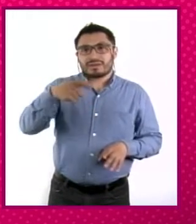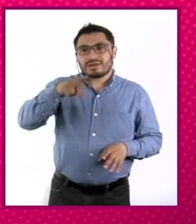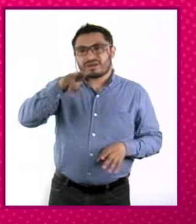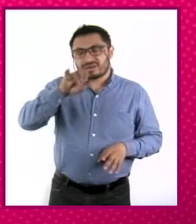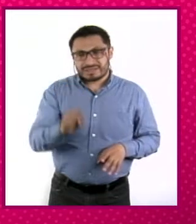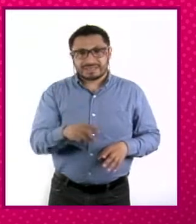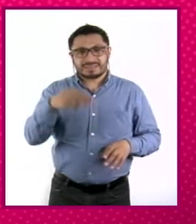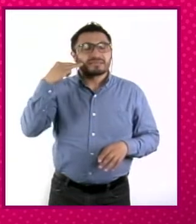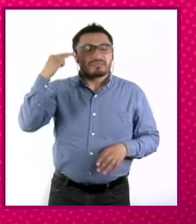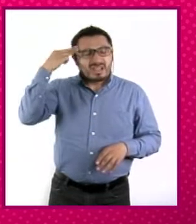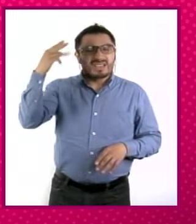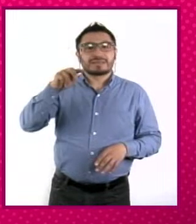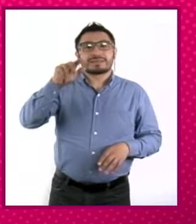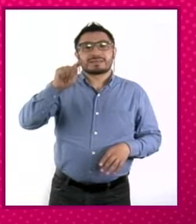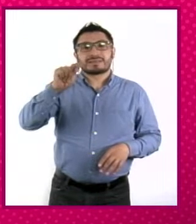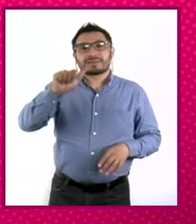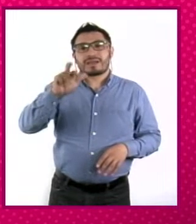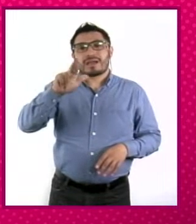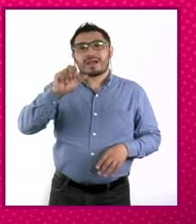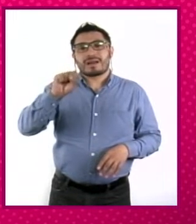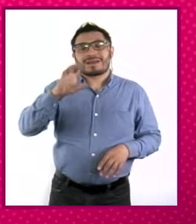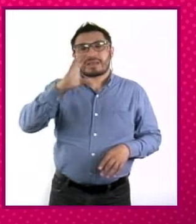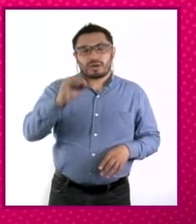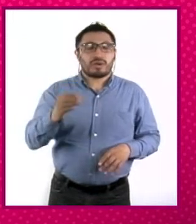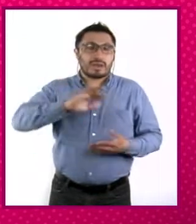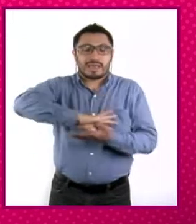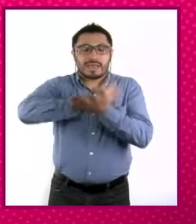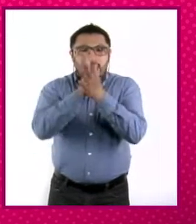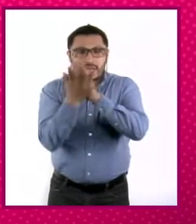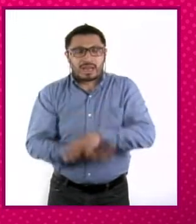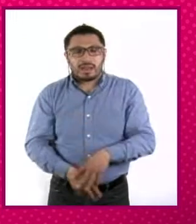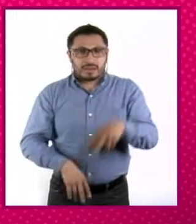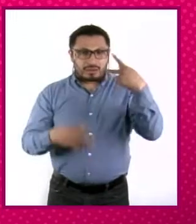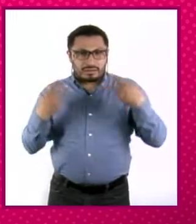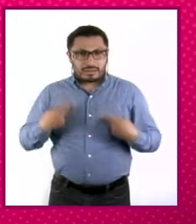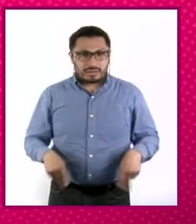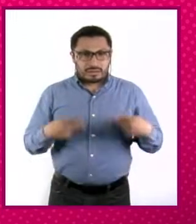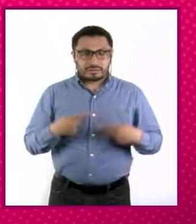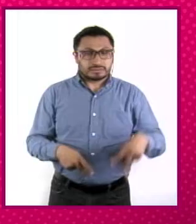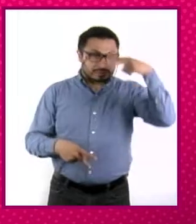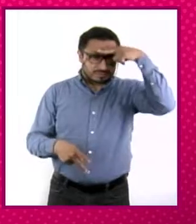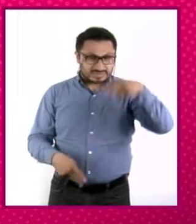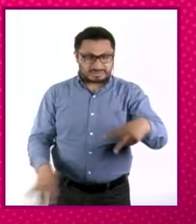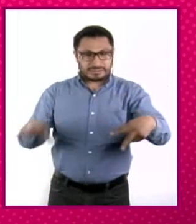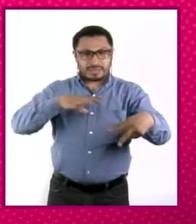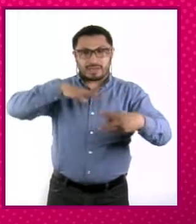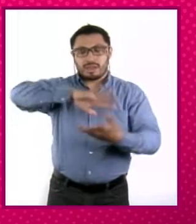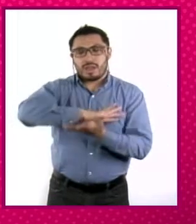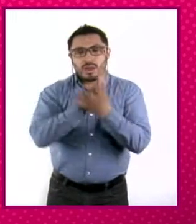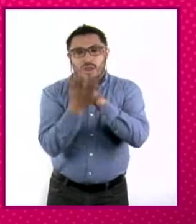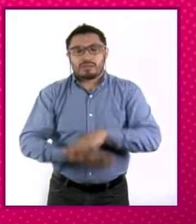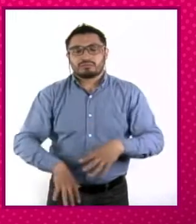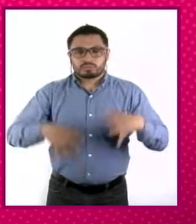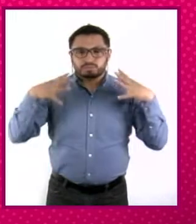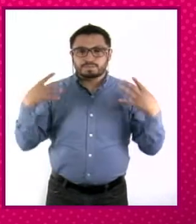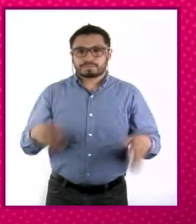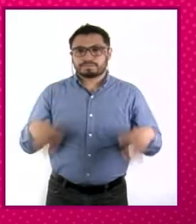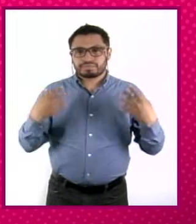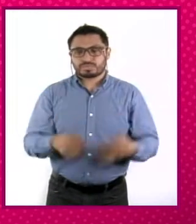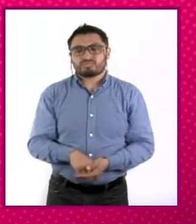y se convirtieran en ciudadanos mexicanos. Entonces allí hubo una transformación muy grande. Y bueno,